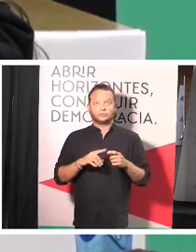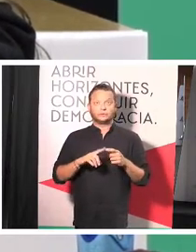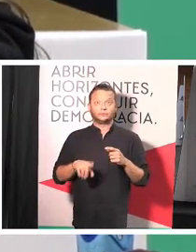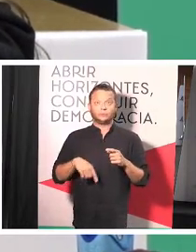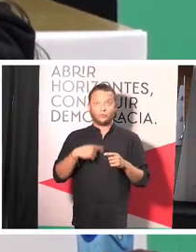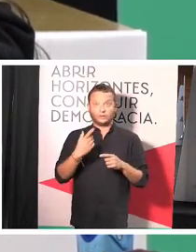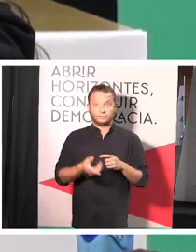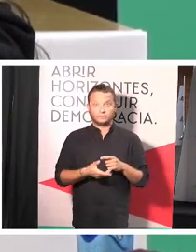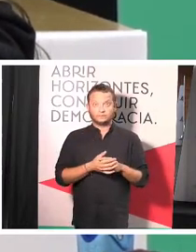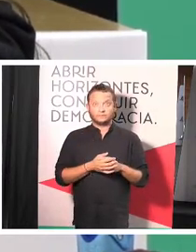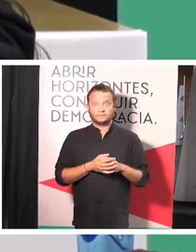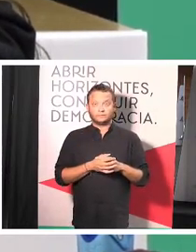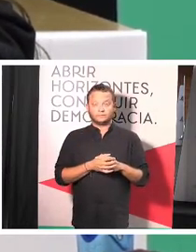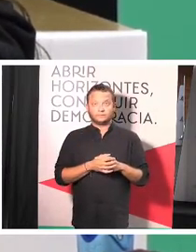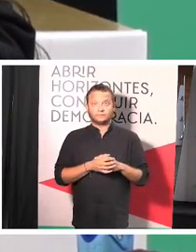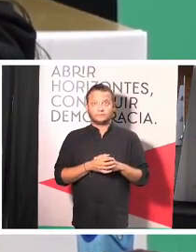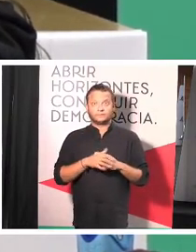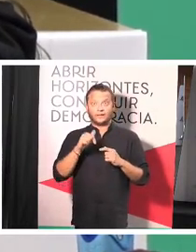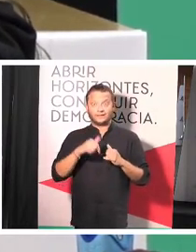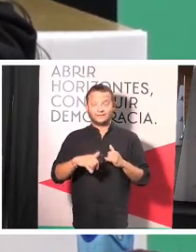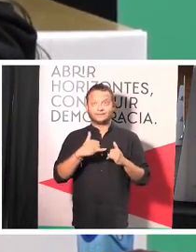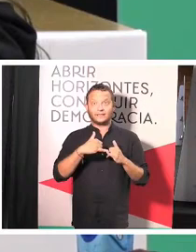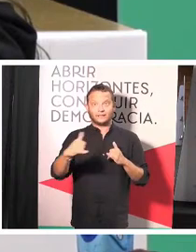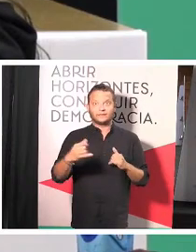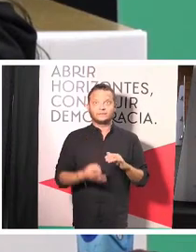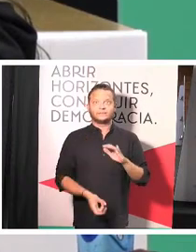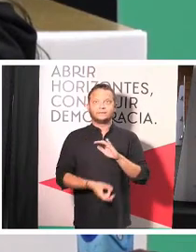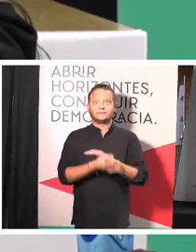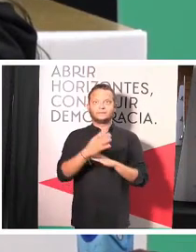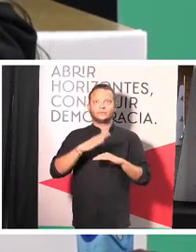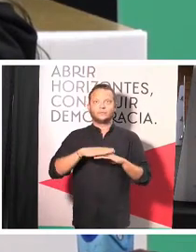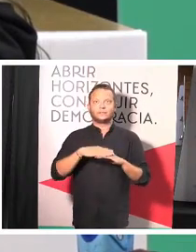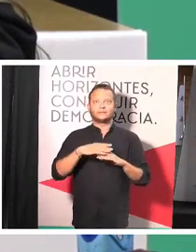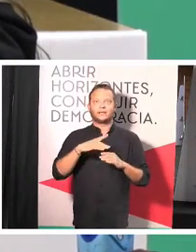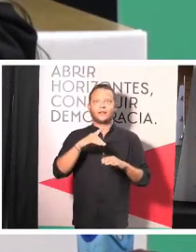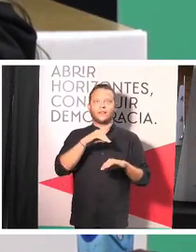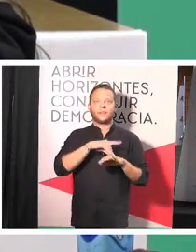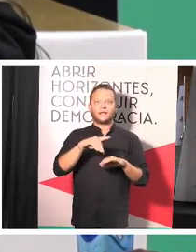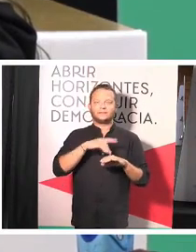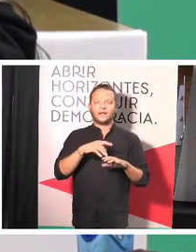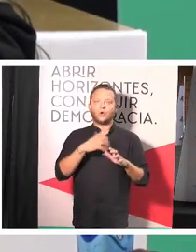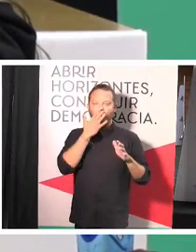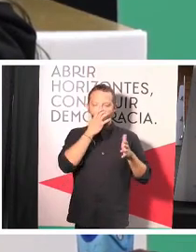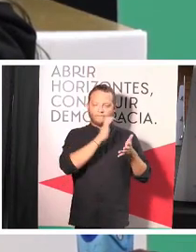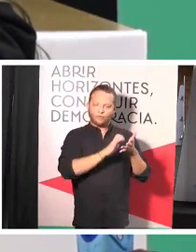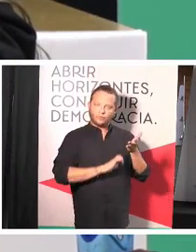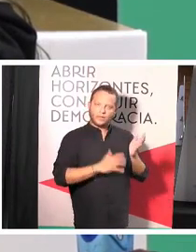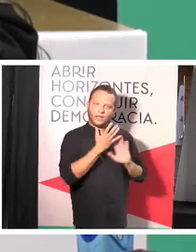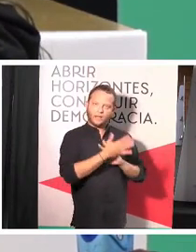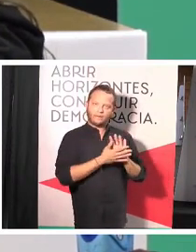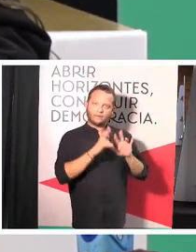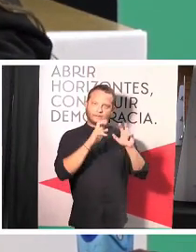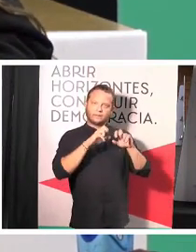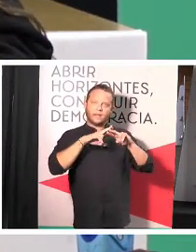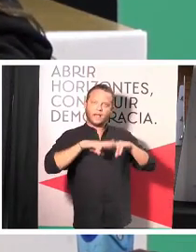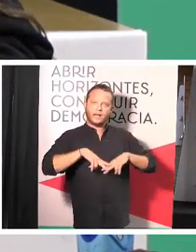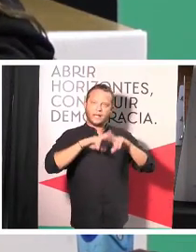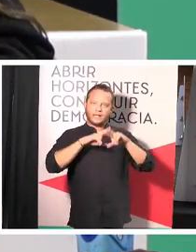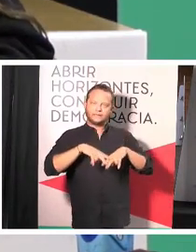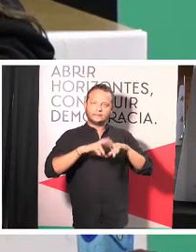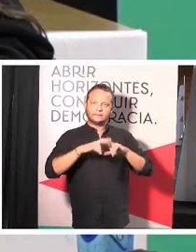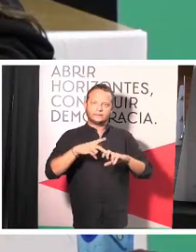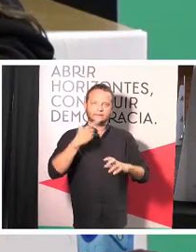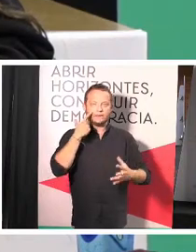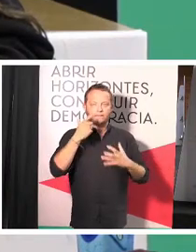después, y en esta línea, surgió por parte de ADigital un informe que hablaba del análisis del